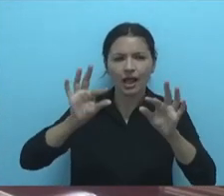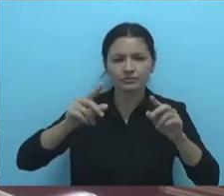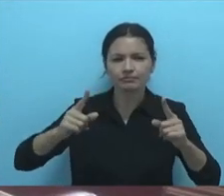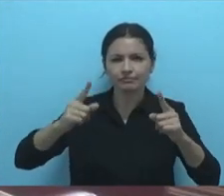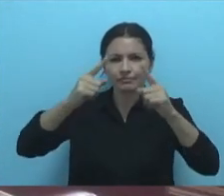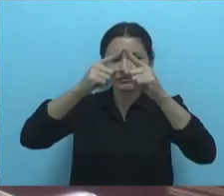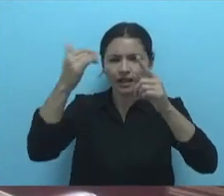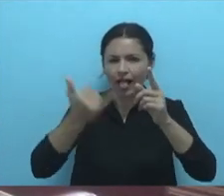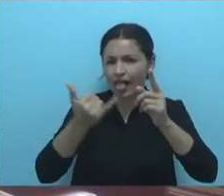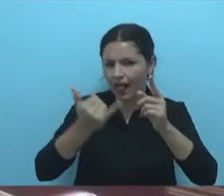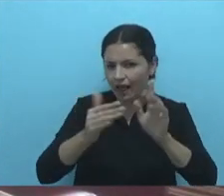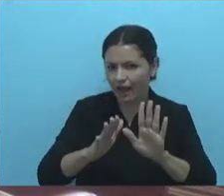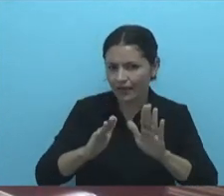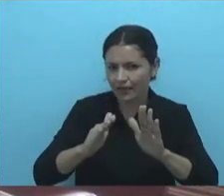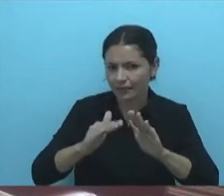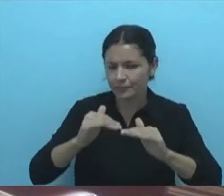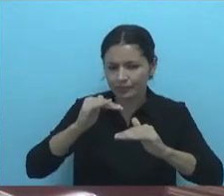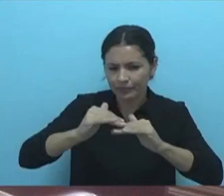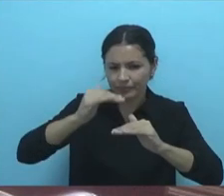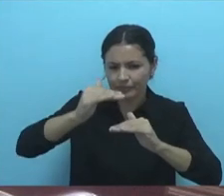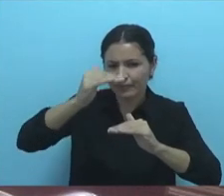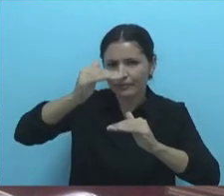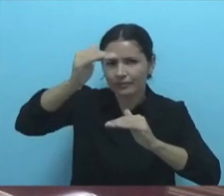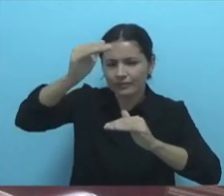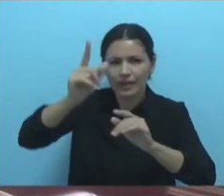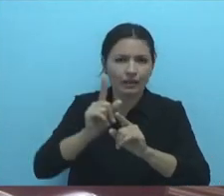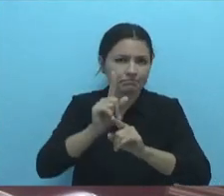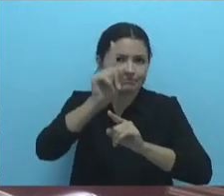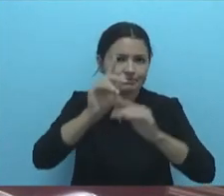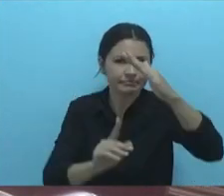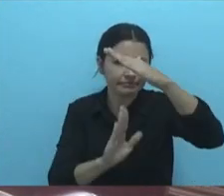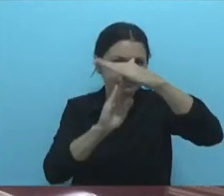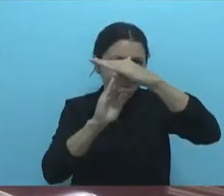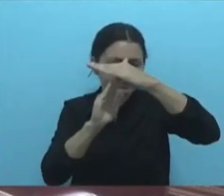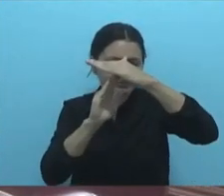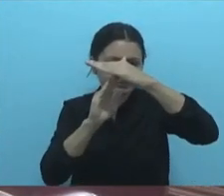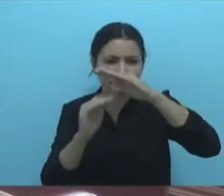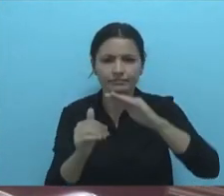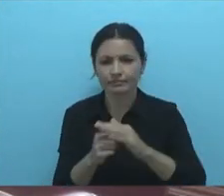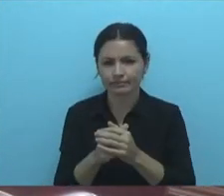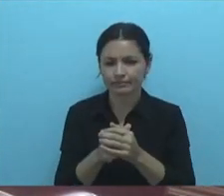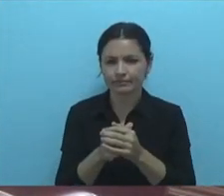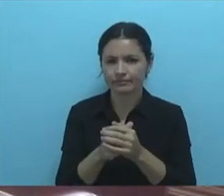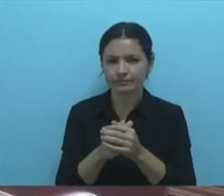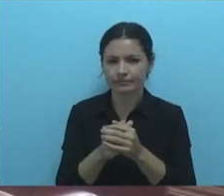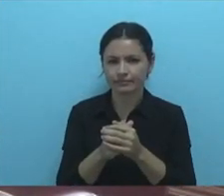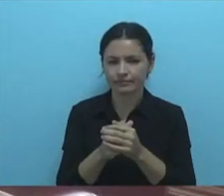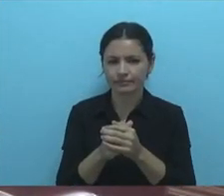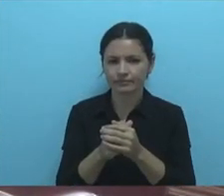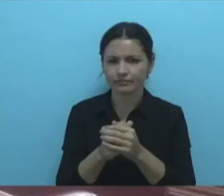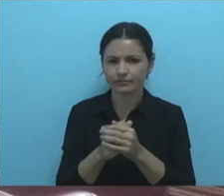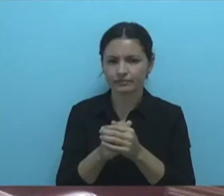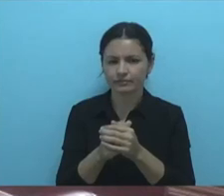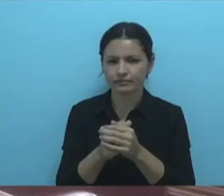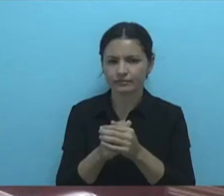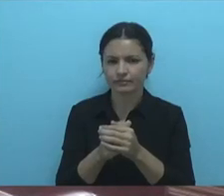jurídica de kelsen que es el ordenamiento jurídico donde se deposita toda una organización política digo